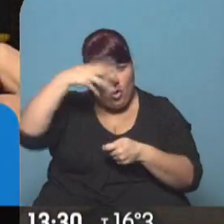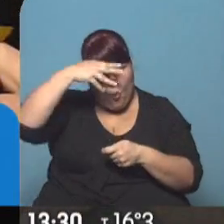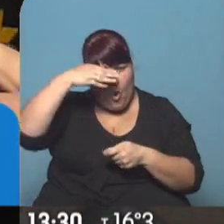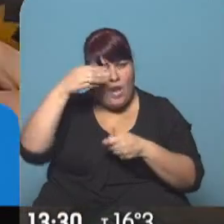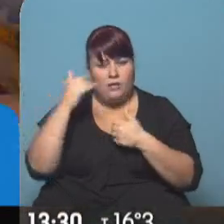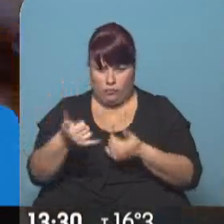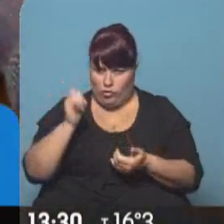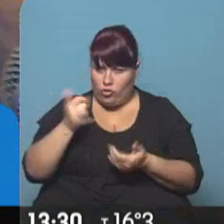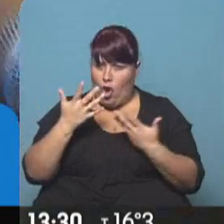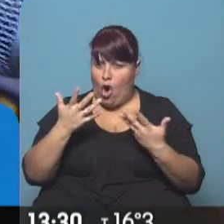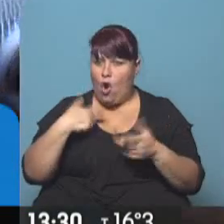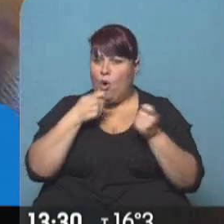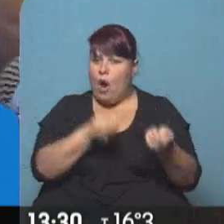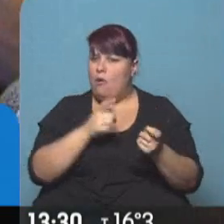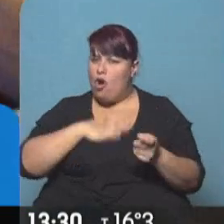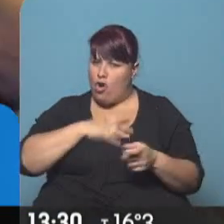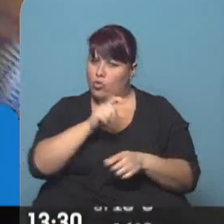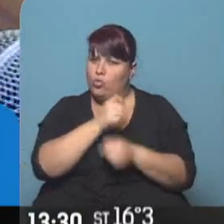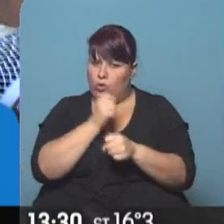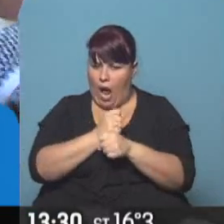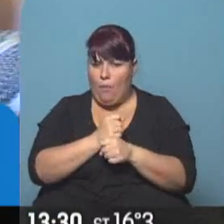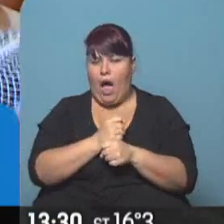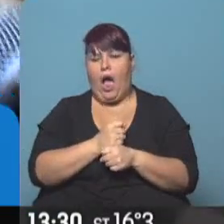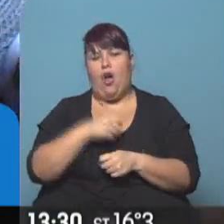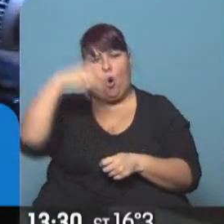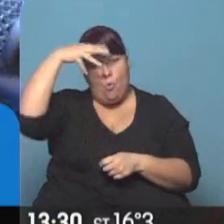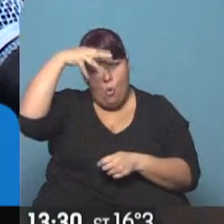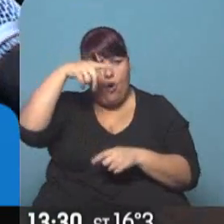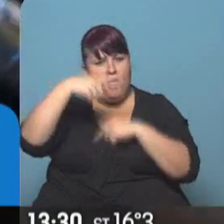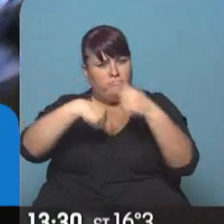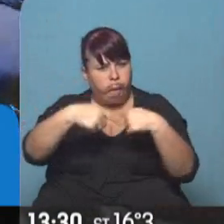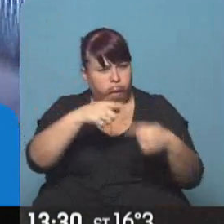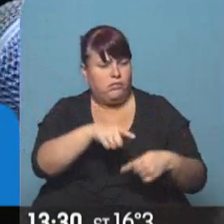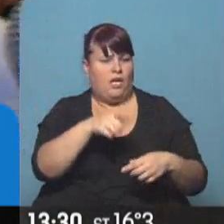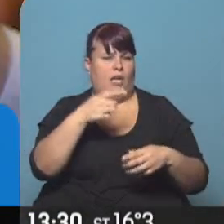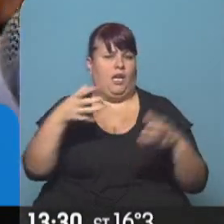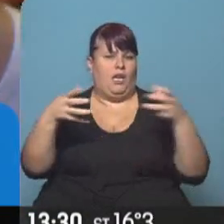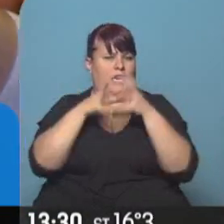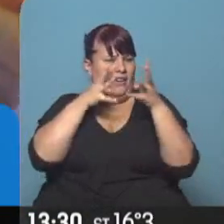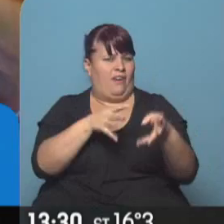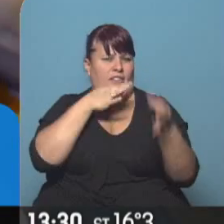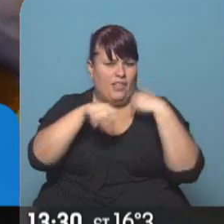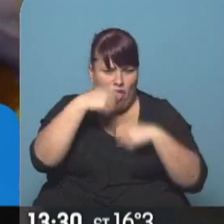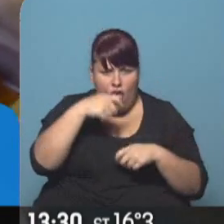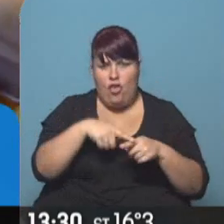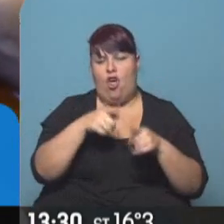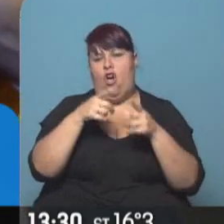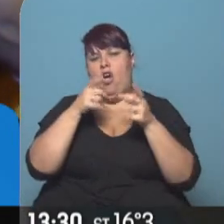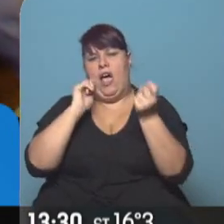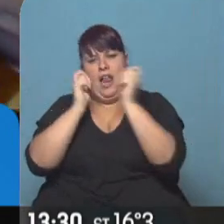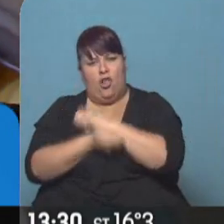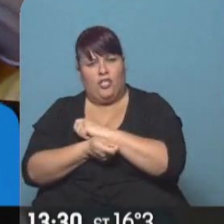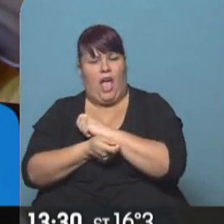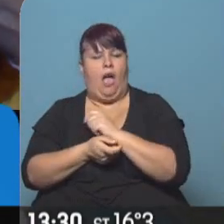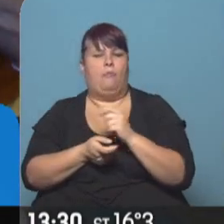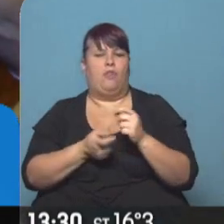Sí, por supuesto. Estamos muy contentos con el trabajo que Patricia Bullrich viene liderando en el combate del narcotráfico, en la reforma de